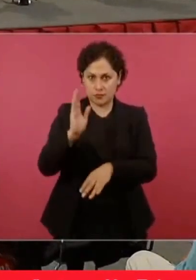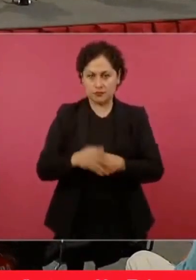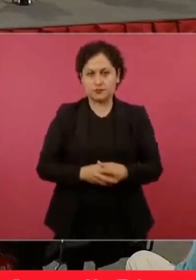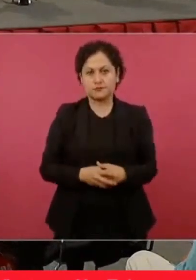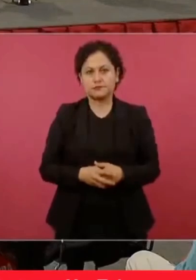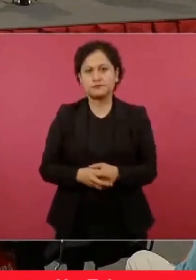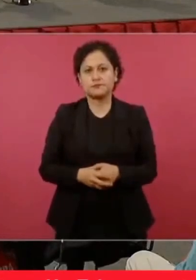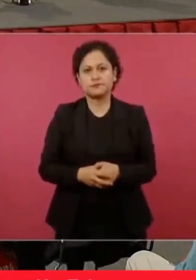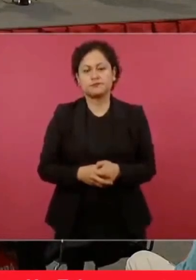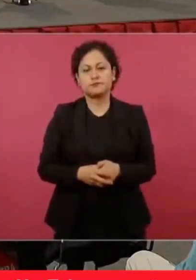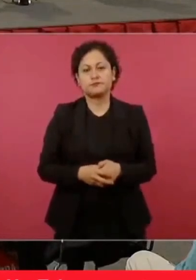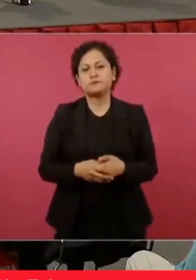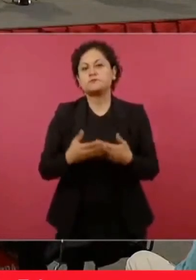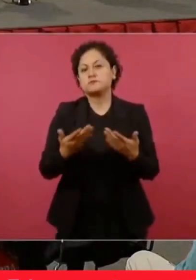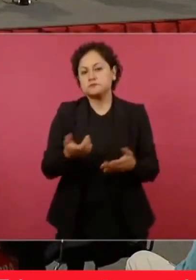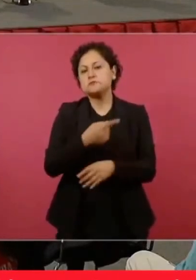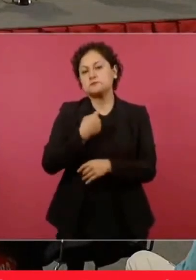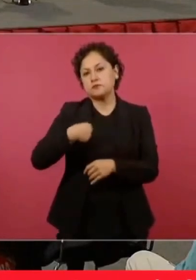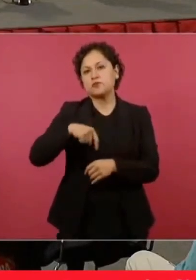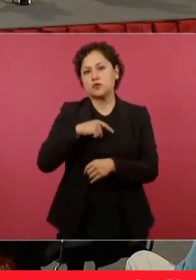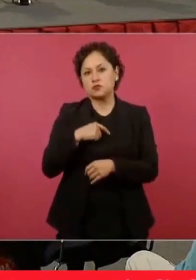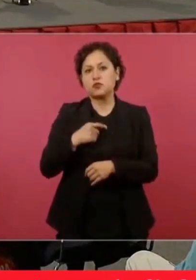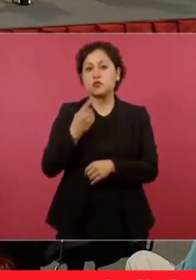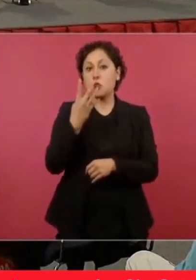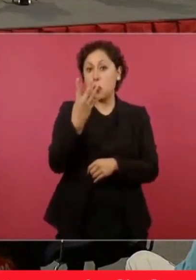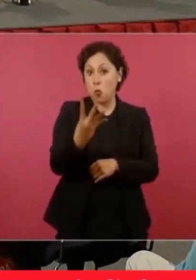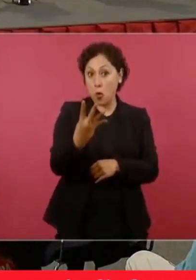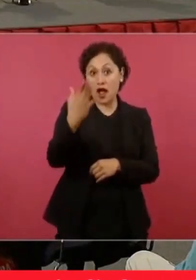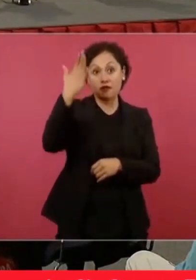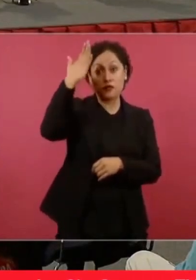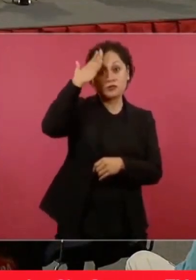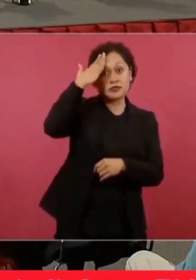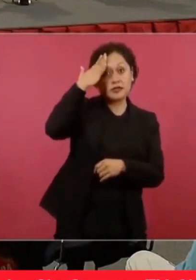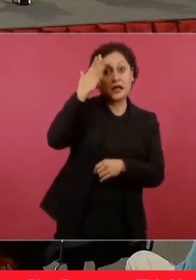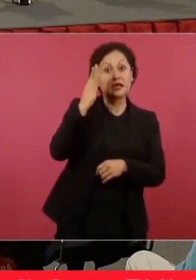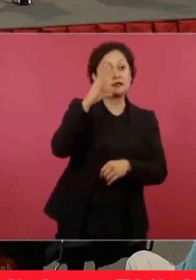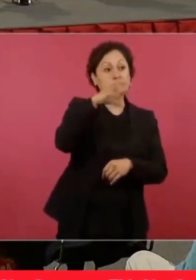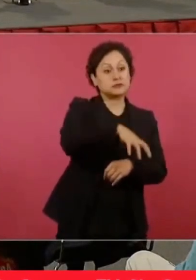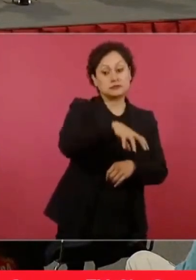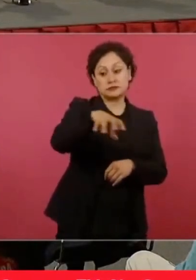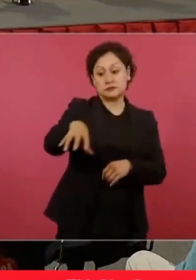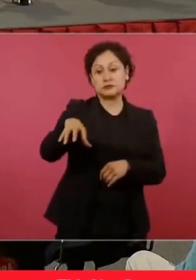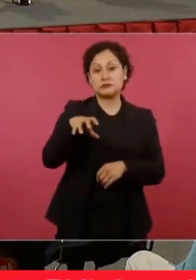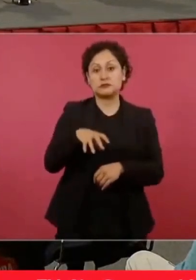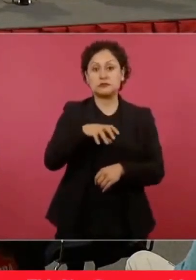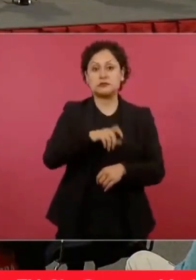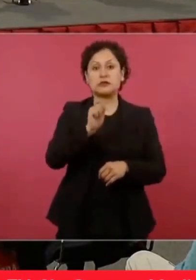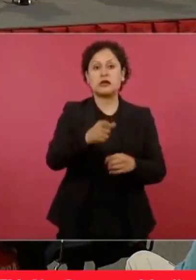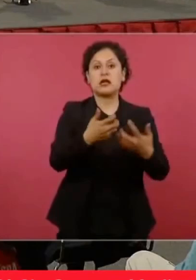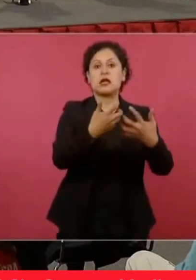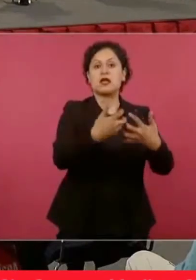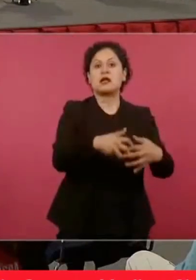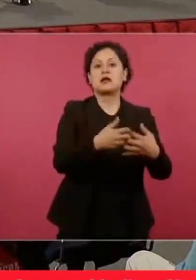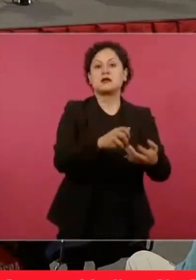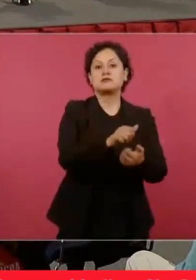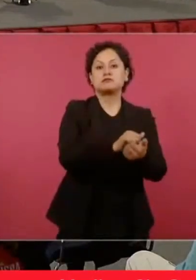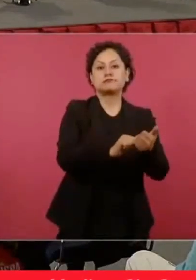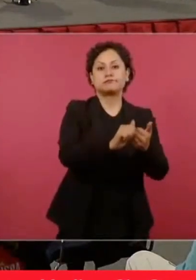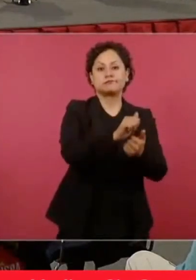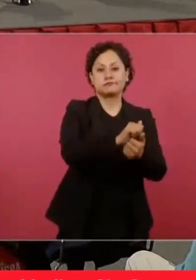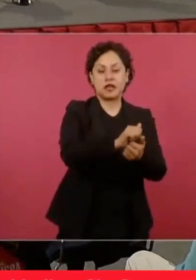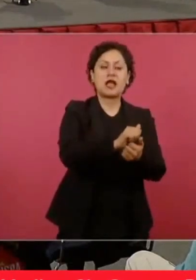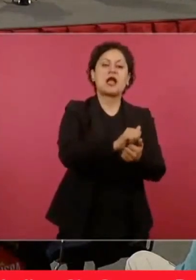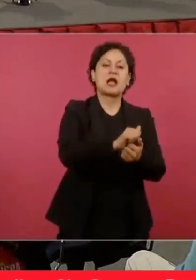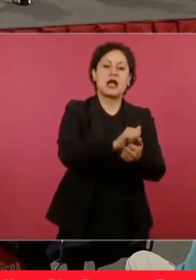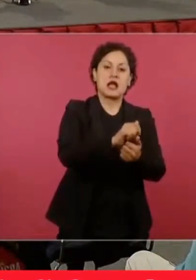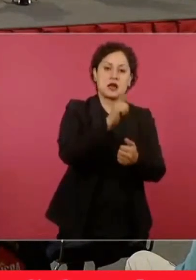hidroeléctricas. Estamos equipando 4 centrales, 4 presas que no contaban con una central hidroeléctrica,